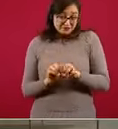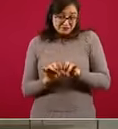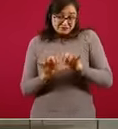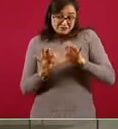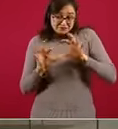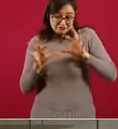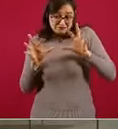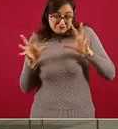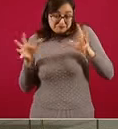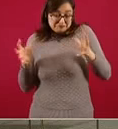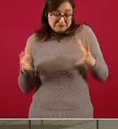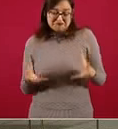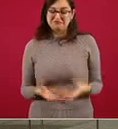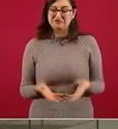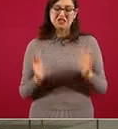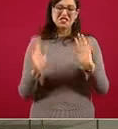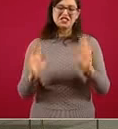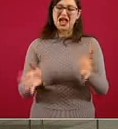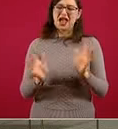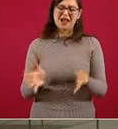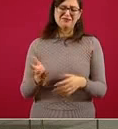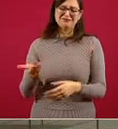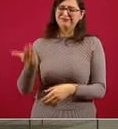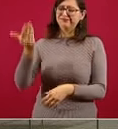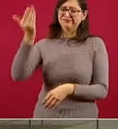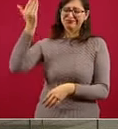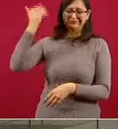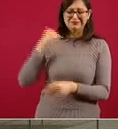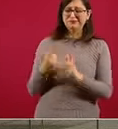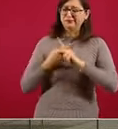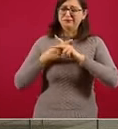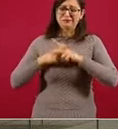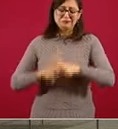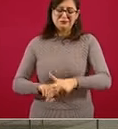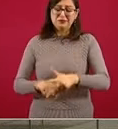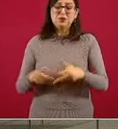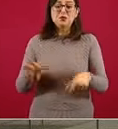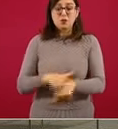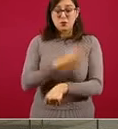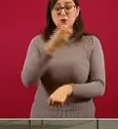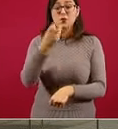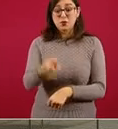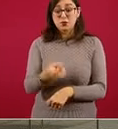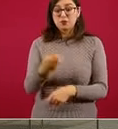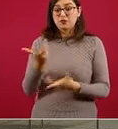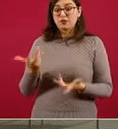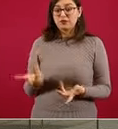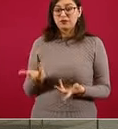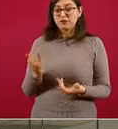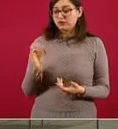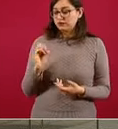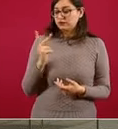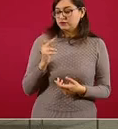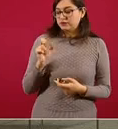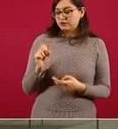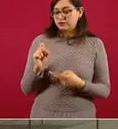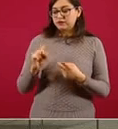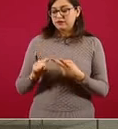global es muy alta, ¿no? Y por otro lado, por eso también en las recomendaciones recientes que sacó